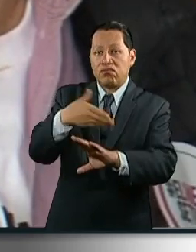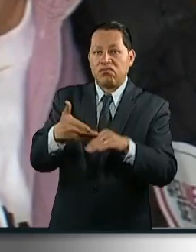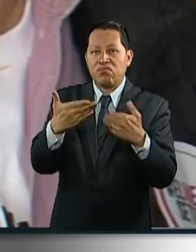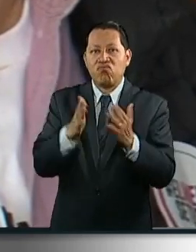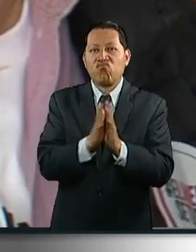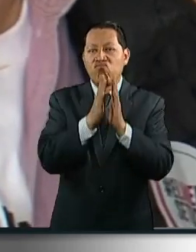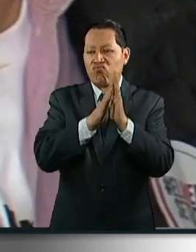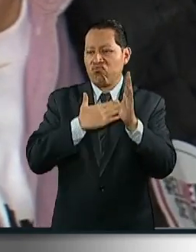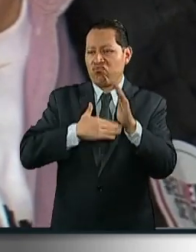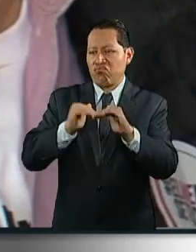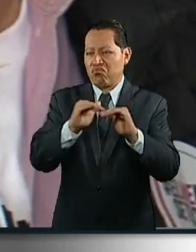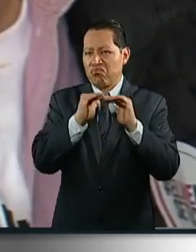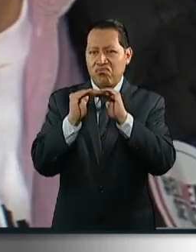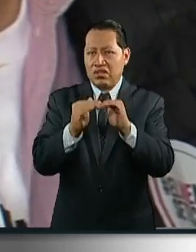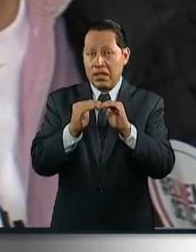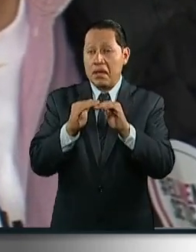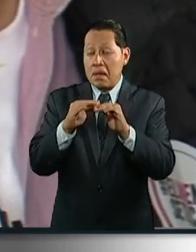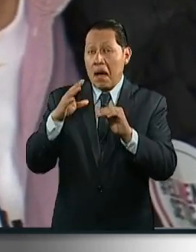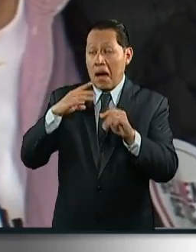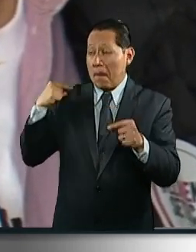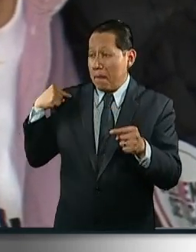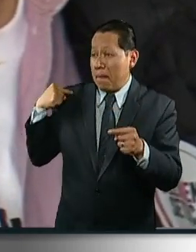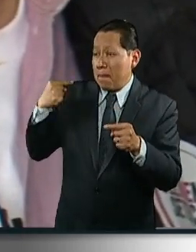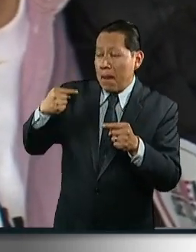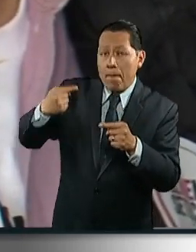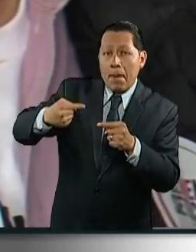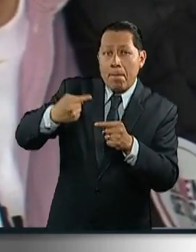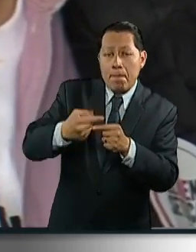al avance democrático que habíamos tenido.